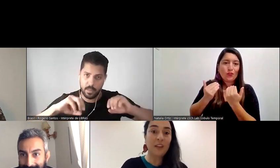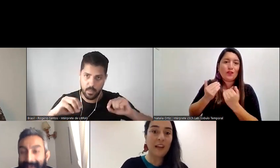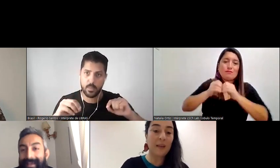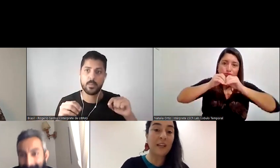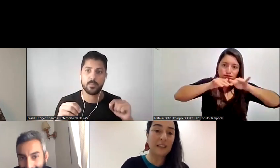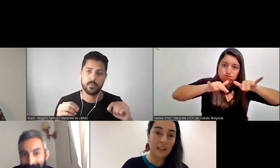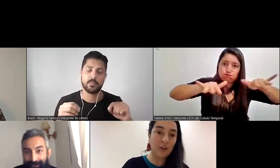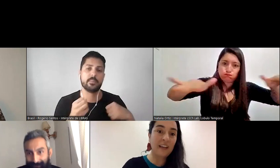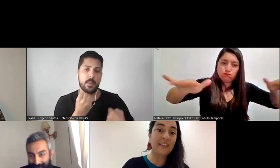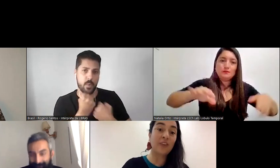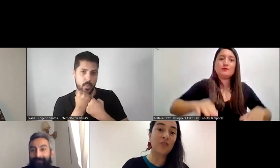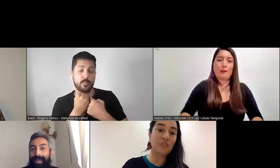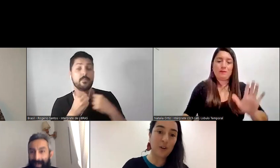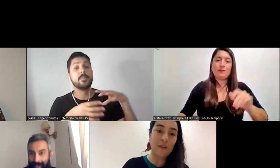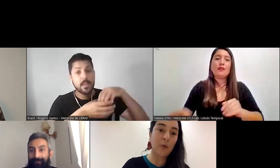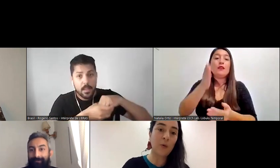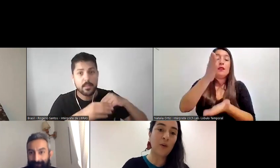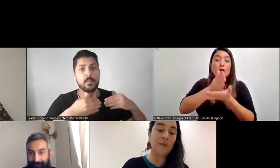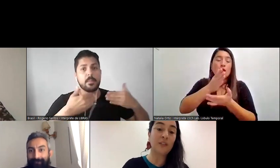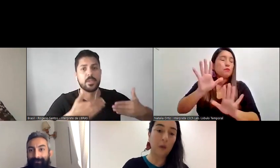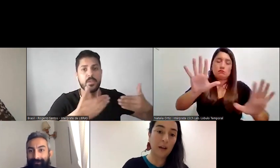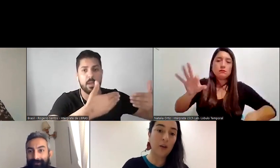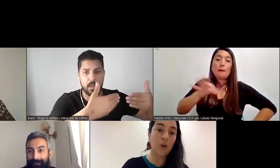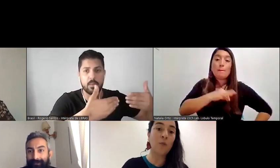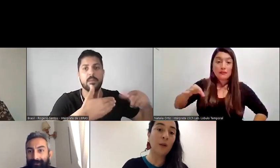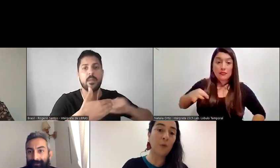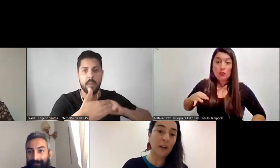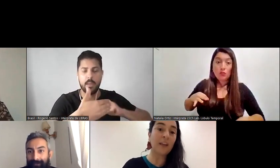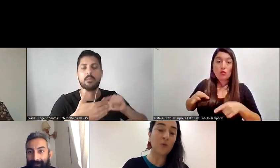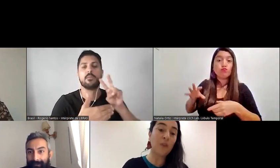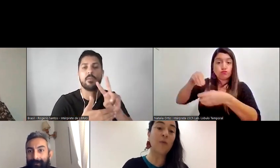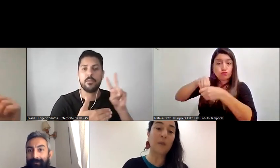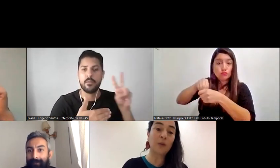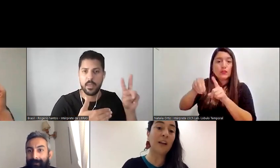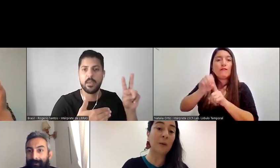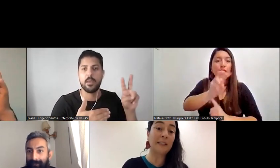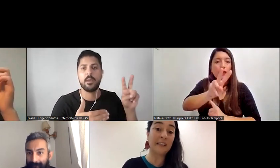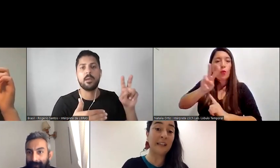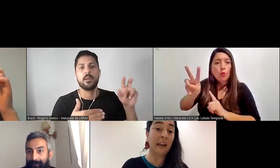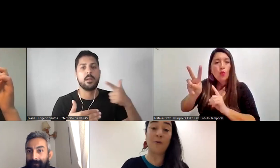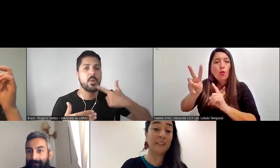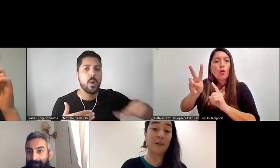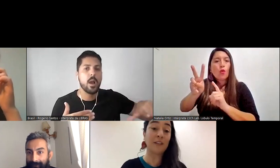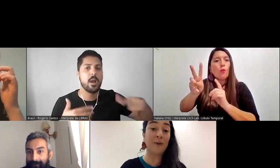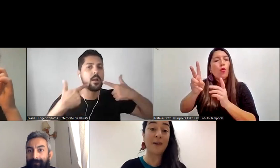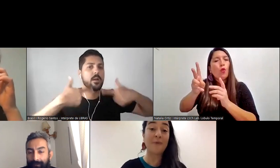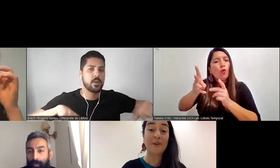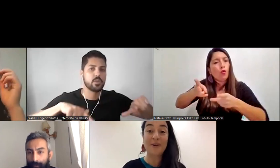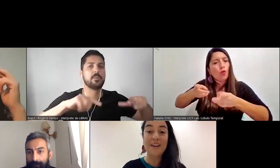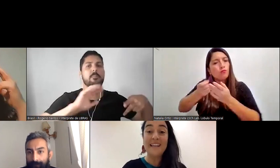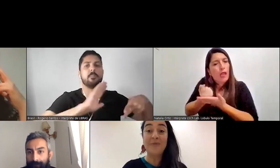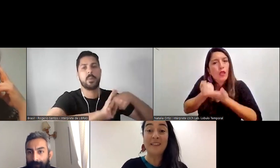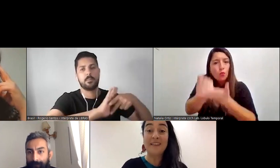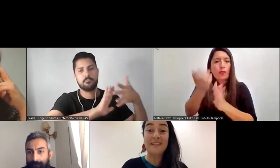dentro del Ministerio está reconocido el vernáculo visual como un lenguaje que ayuda al fomento de la lengua de señas chilena. No es algo que se nos han